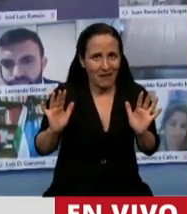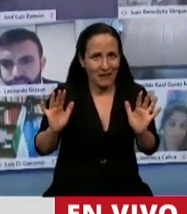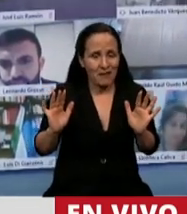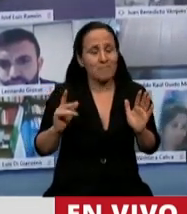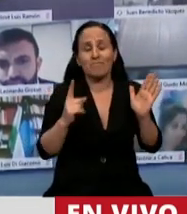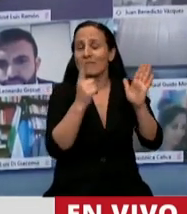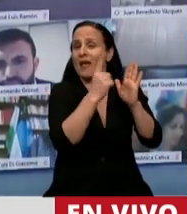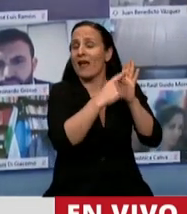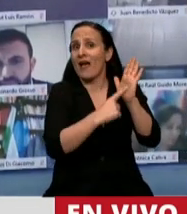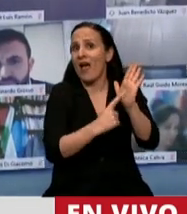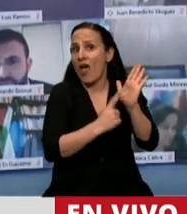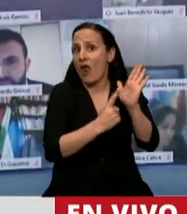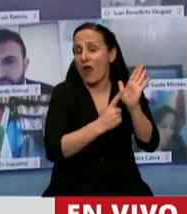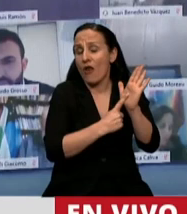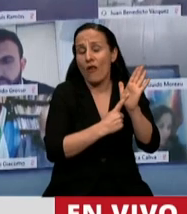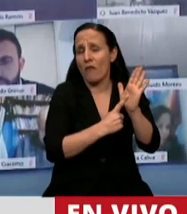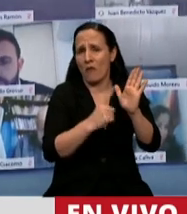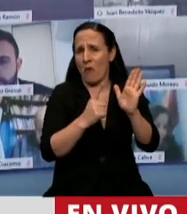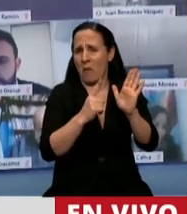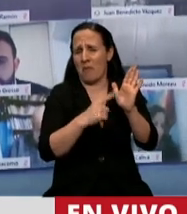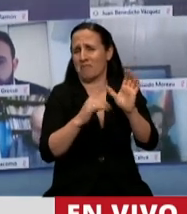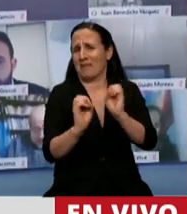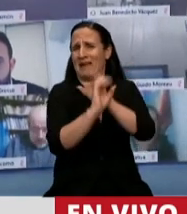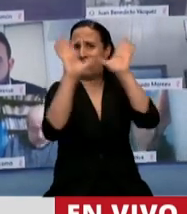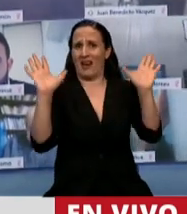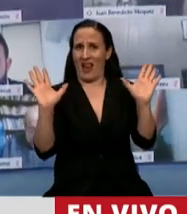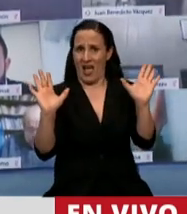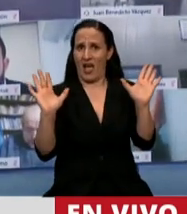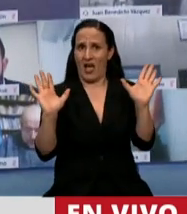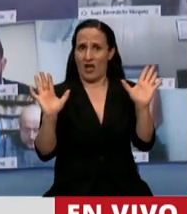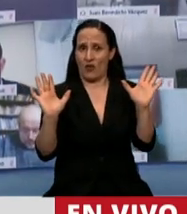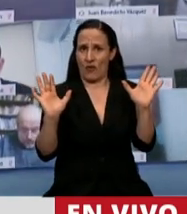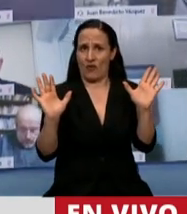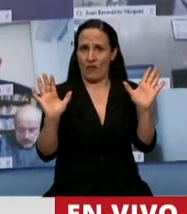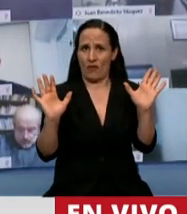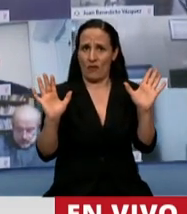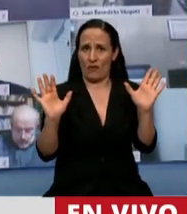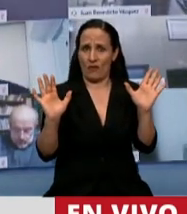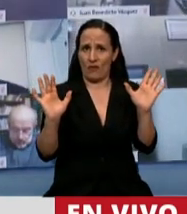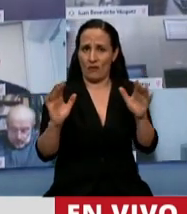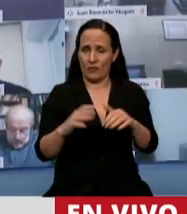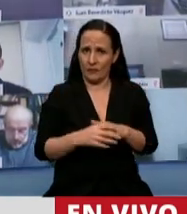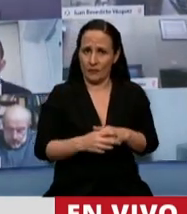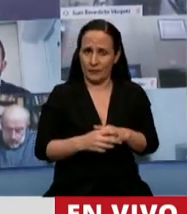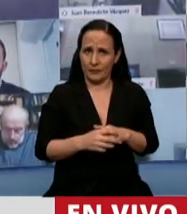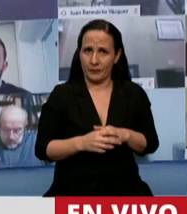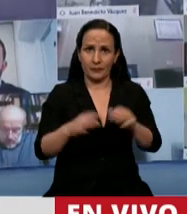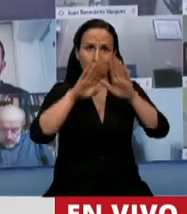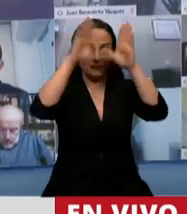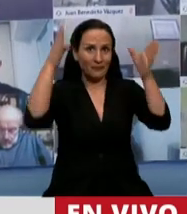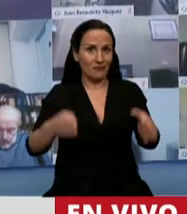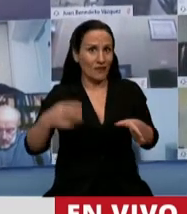Las normas son claras. La verdad que en el